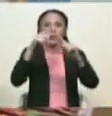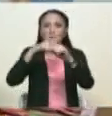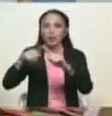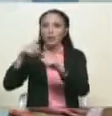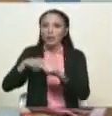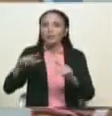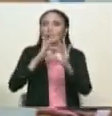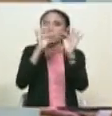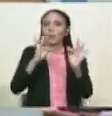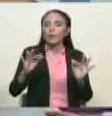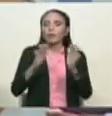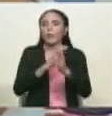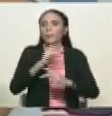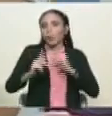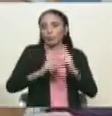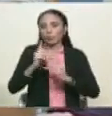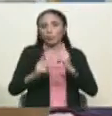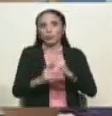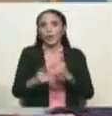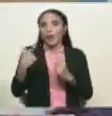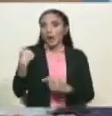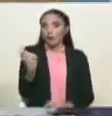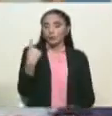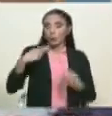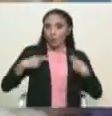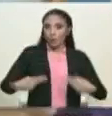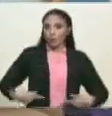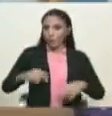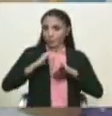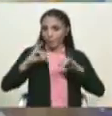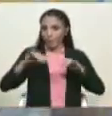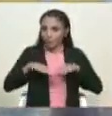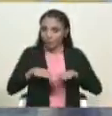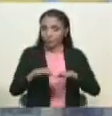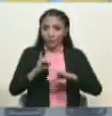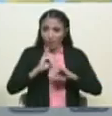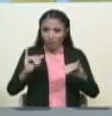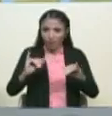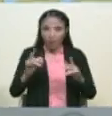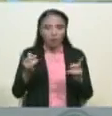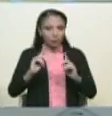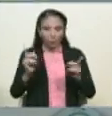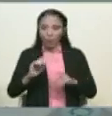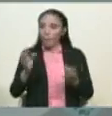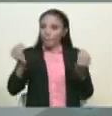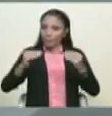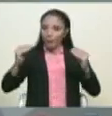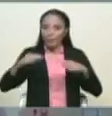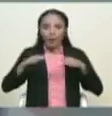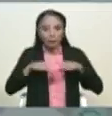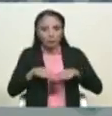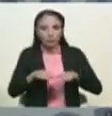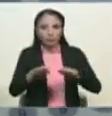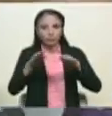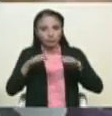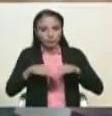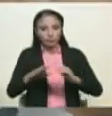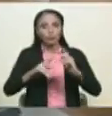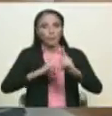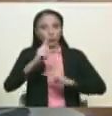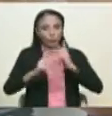No solamente quedarnos con uniformes, sino también incursionar en otras prendas, por supuesto, para